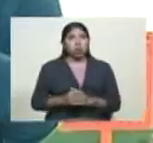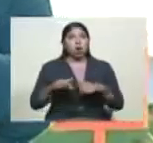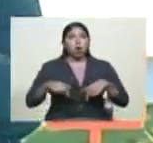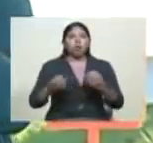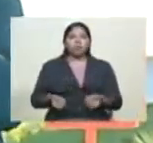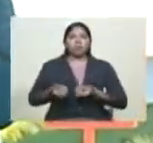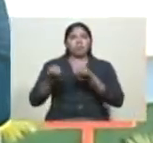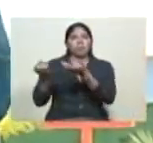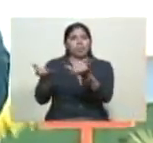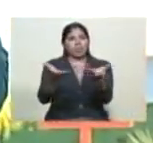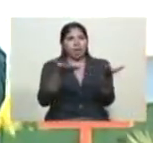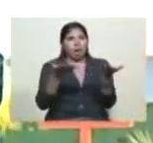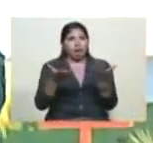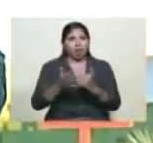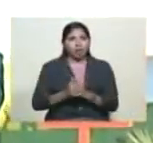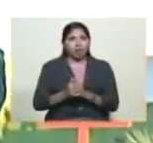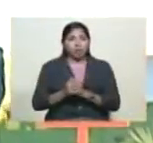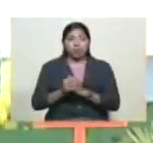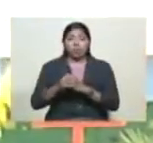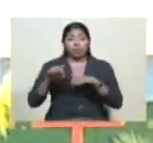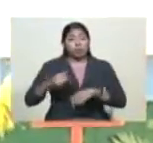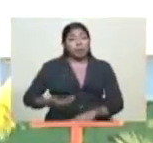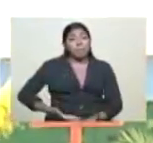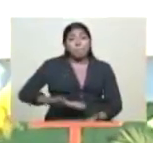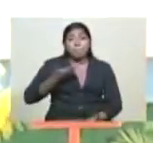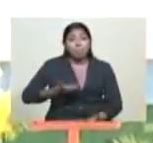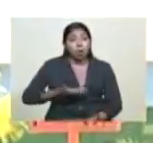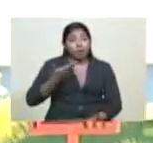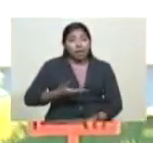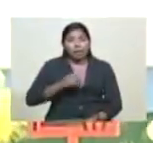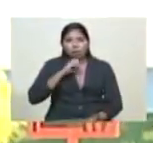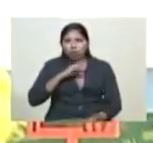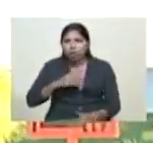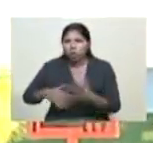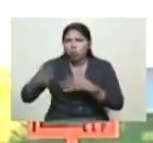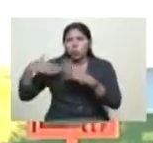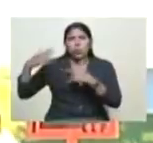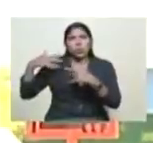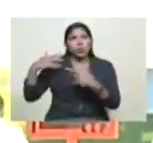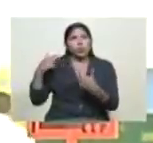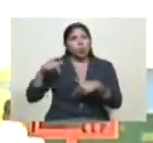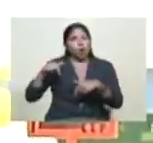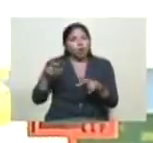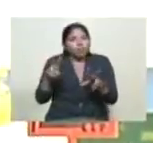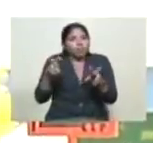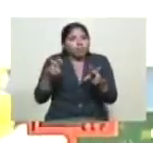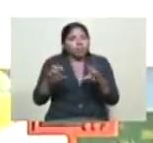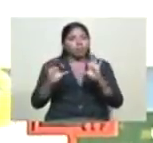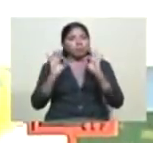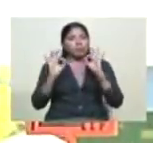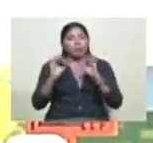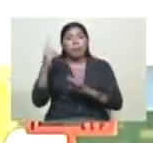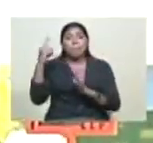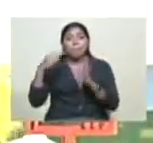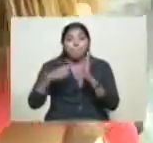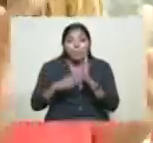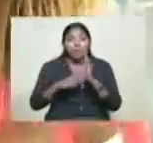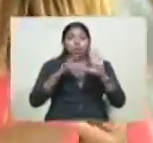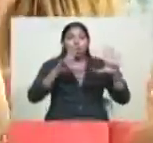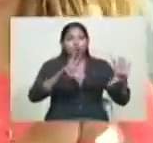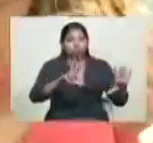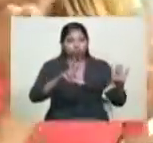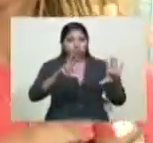la más importante entrega de viviendas de la historia de la gran misión Vivienda Venezuela.